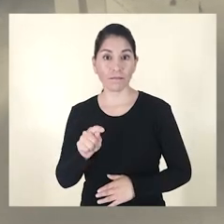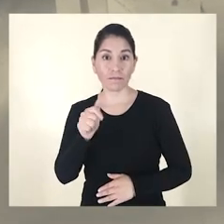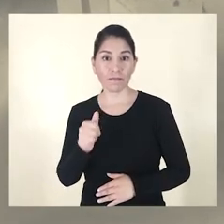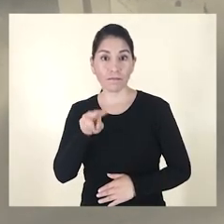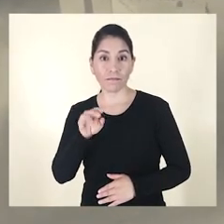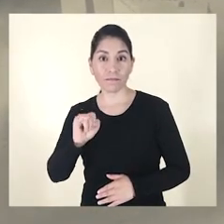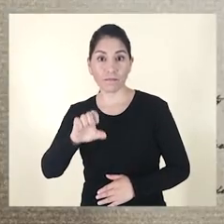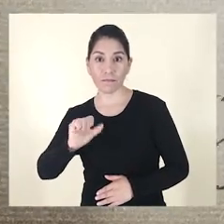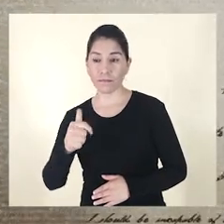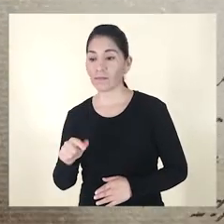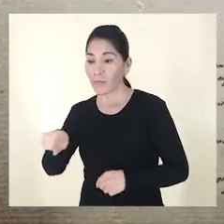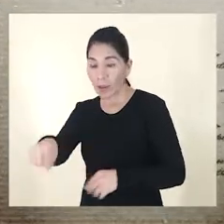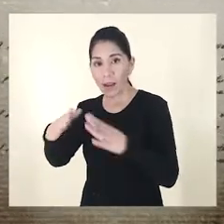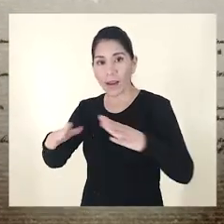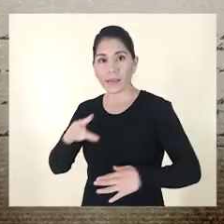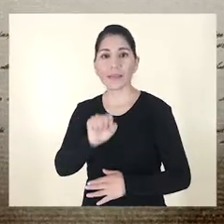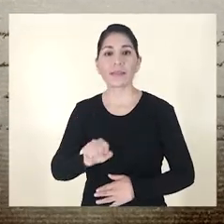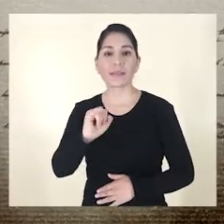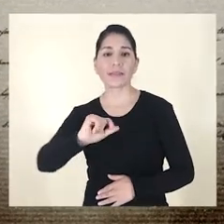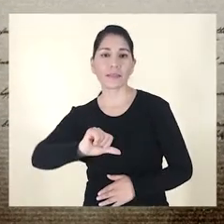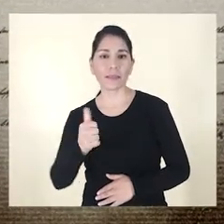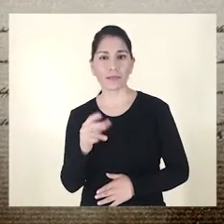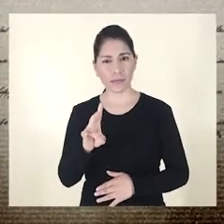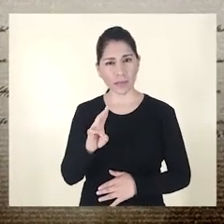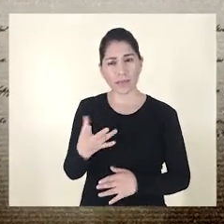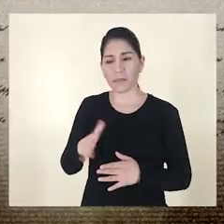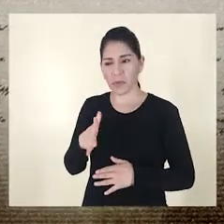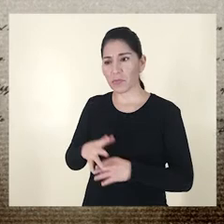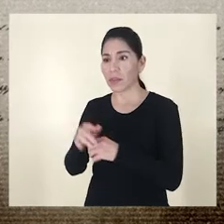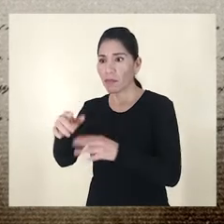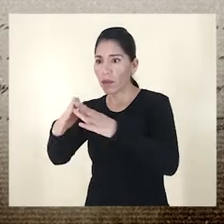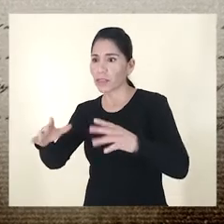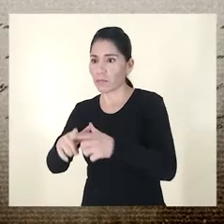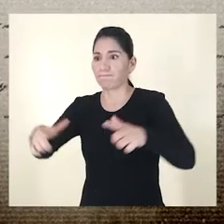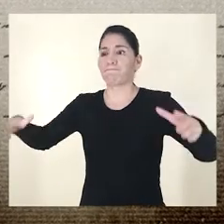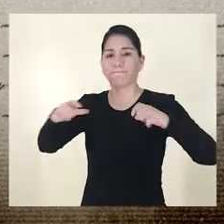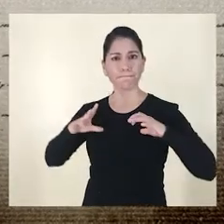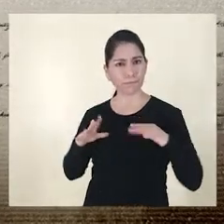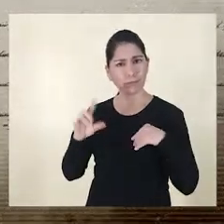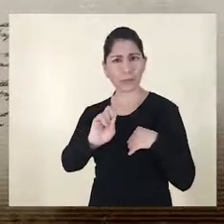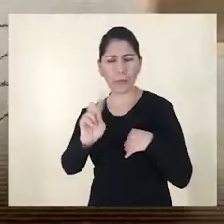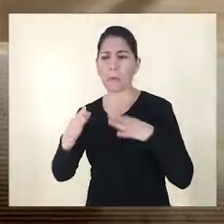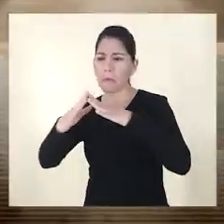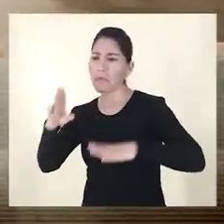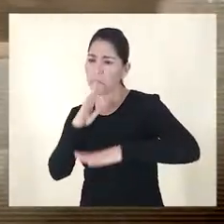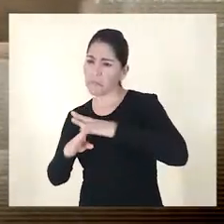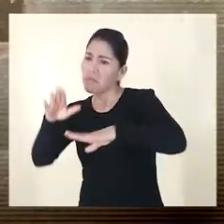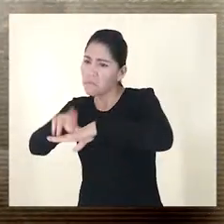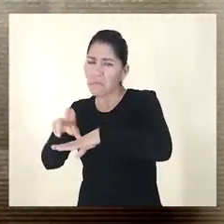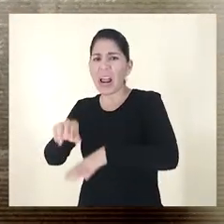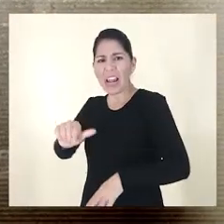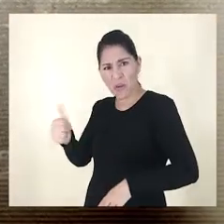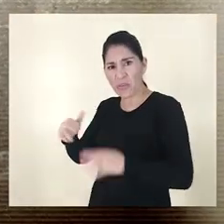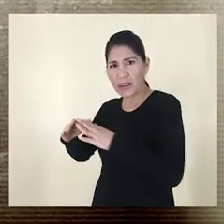Casa Matavilela. Esta casa del siglo XVII es un ejemplo de casa sin ínfulas de casona solariega. Una casa pequeña y simple